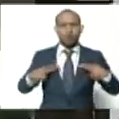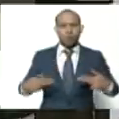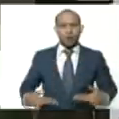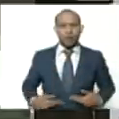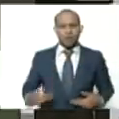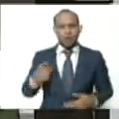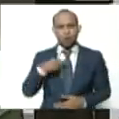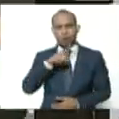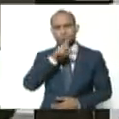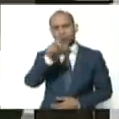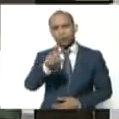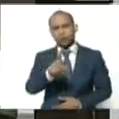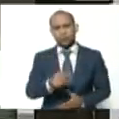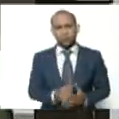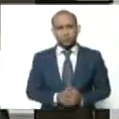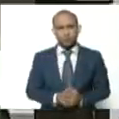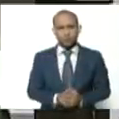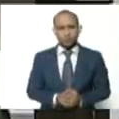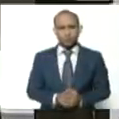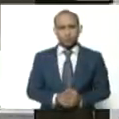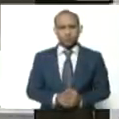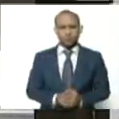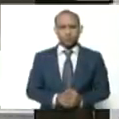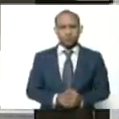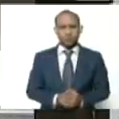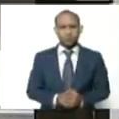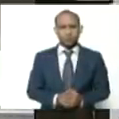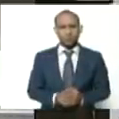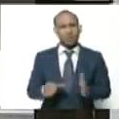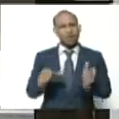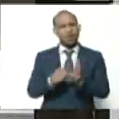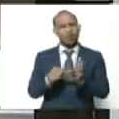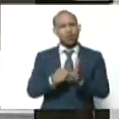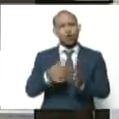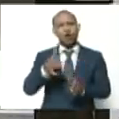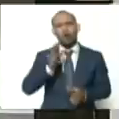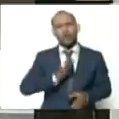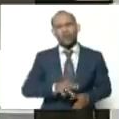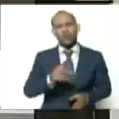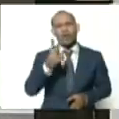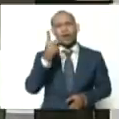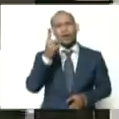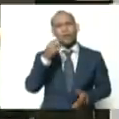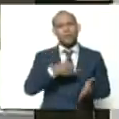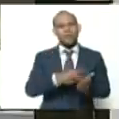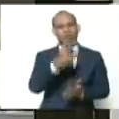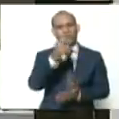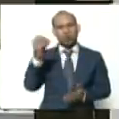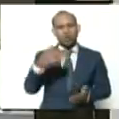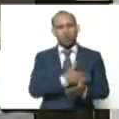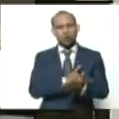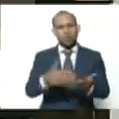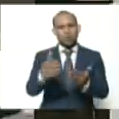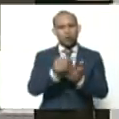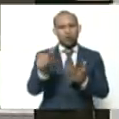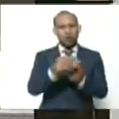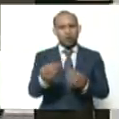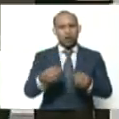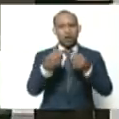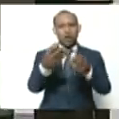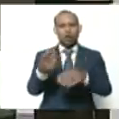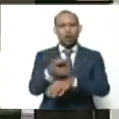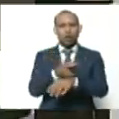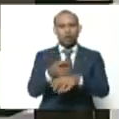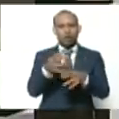Yo pregunto y repreguntamos, ¿a dónde fueron los 1.200 millones de dólares que dice el gobierno de Estados Unidos